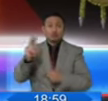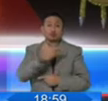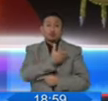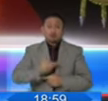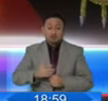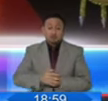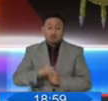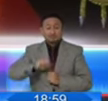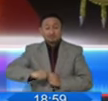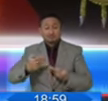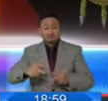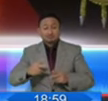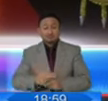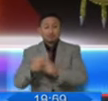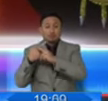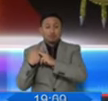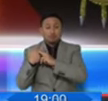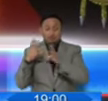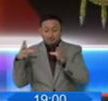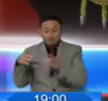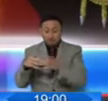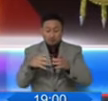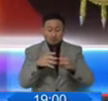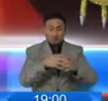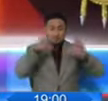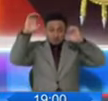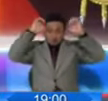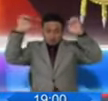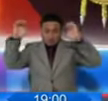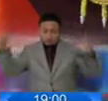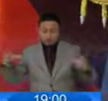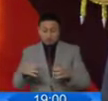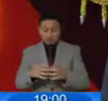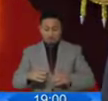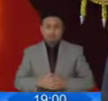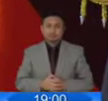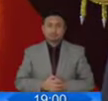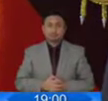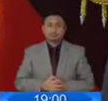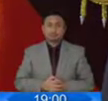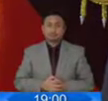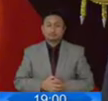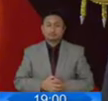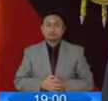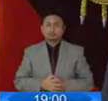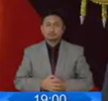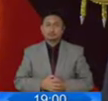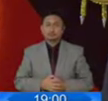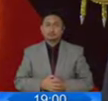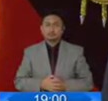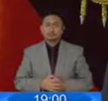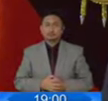desde que está a cargo también de los sectores estratégicos del país.